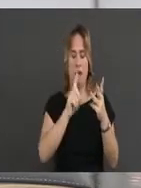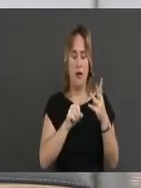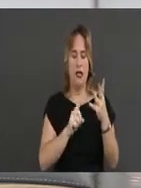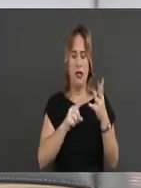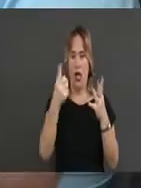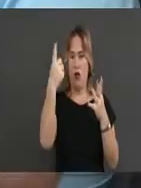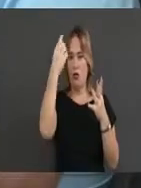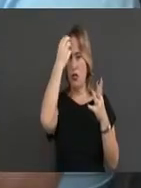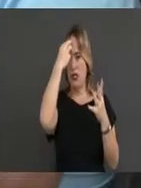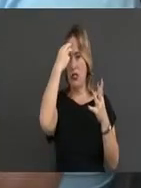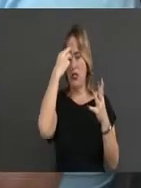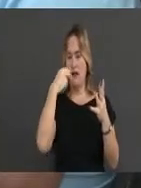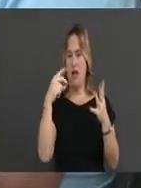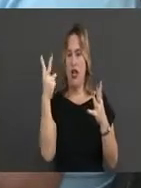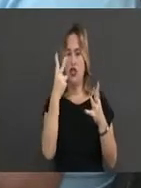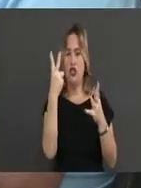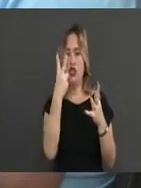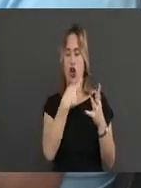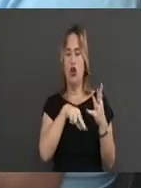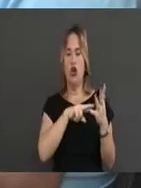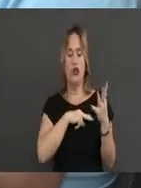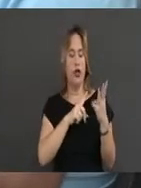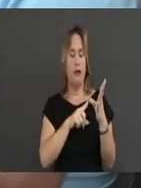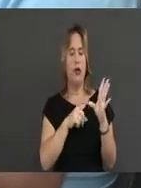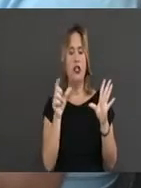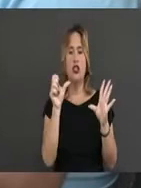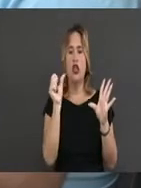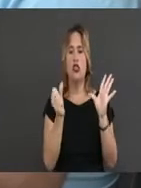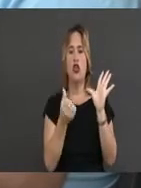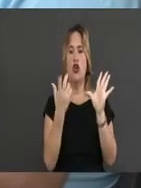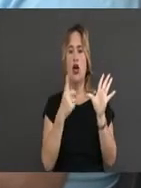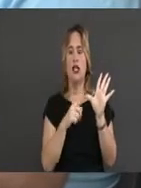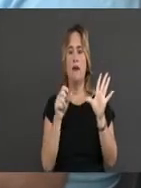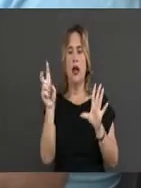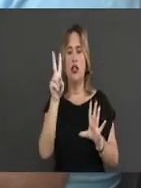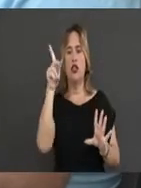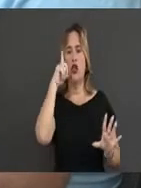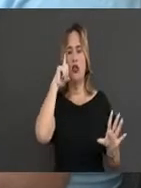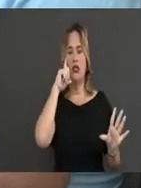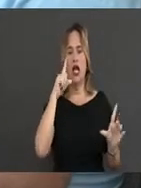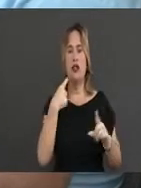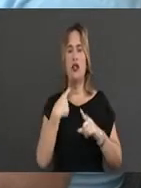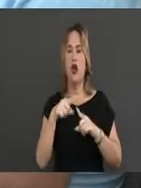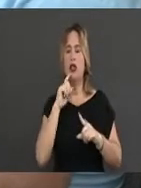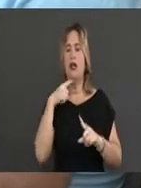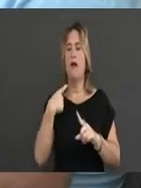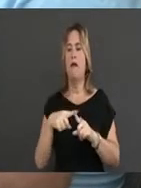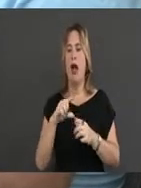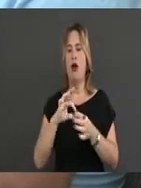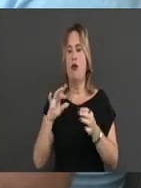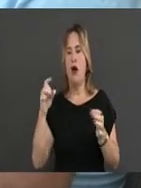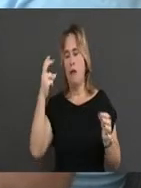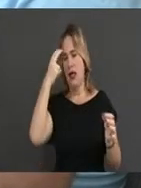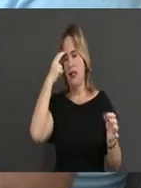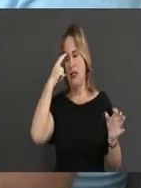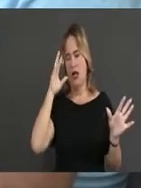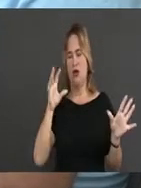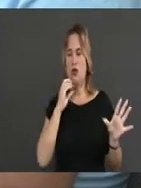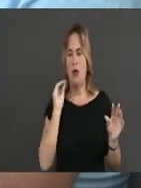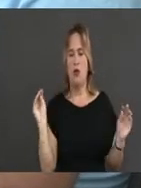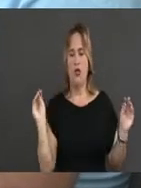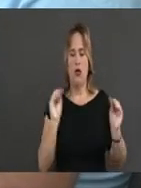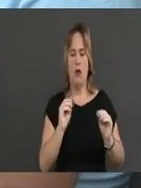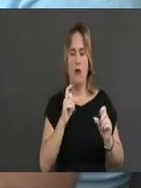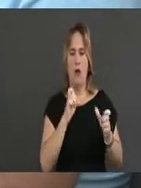Tercer Frente, 2 en Contramaestre, 2 en Songo-la-Maya, 2 en San Luis y otra más en Guamá se nos incorpora a prestar el